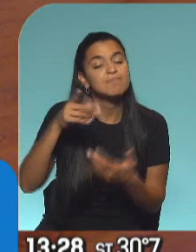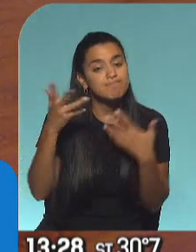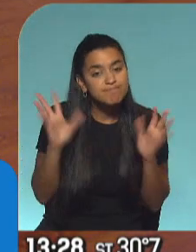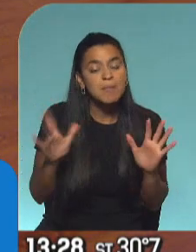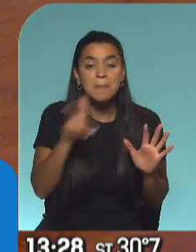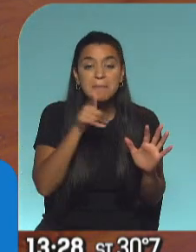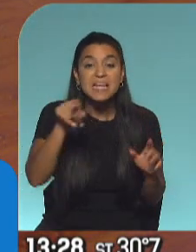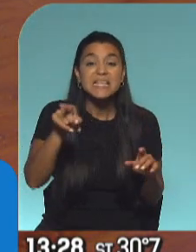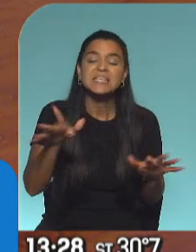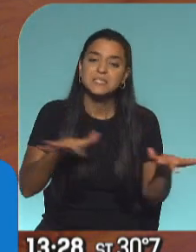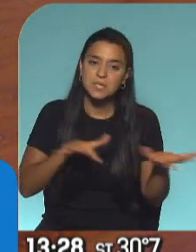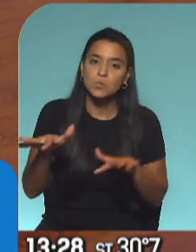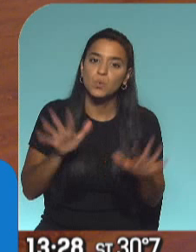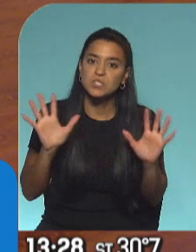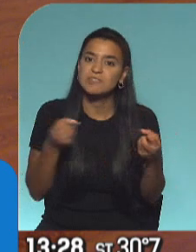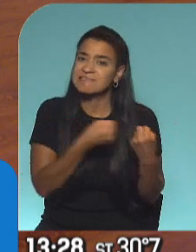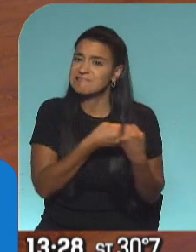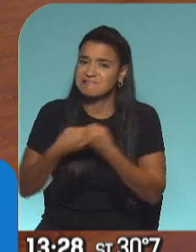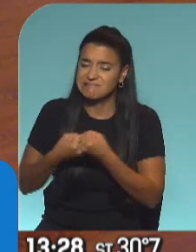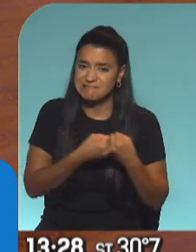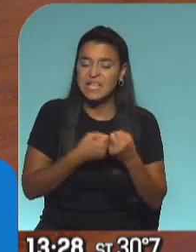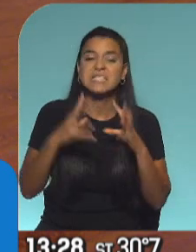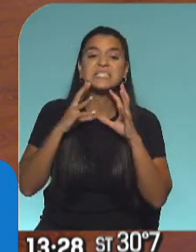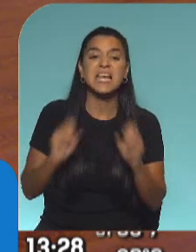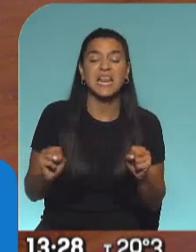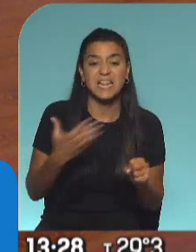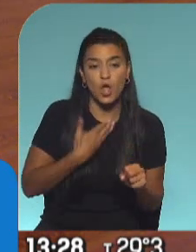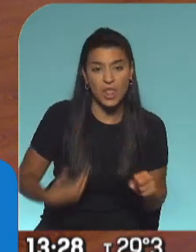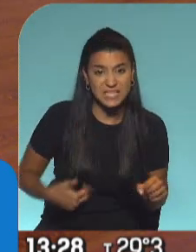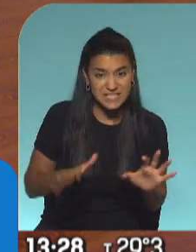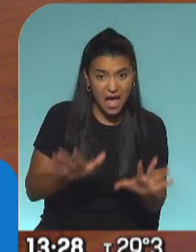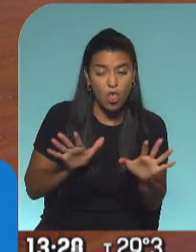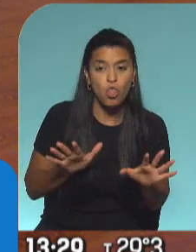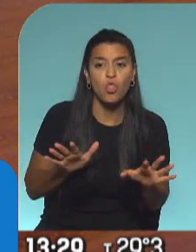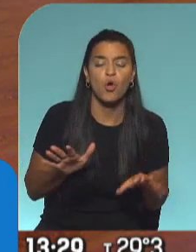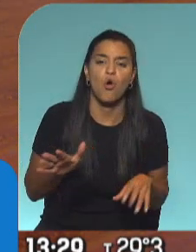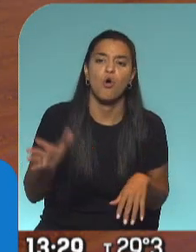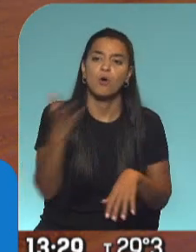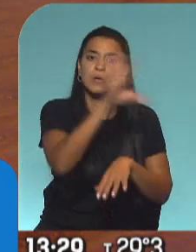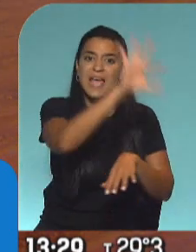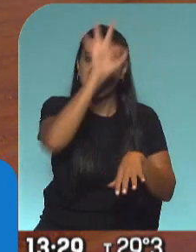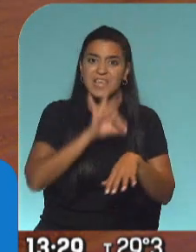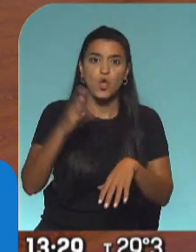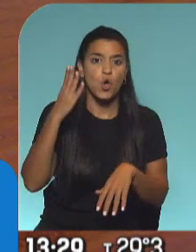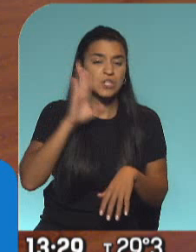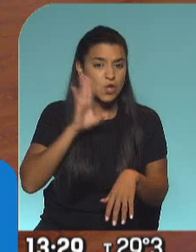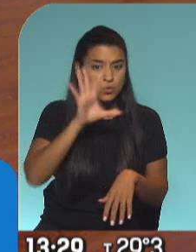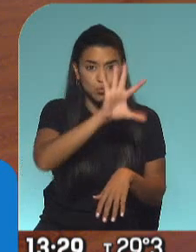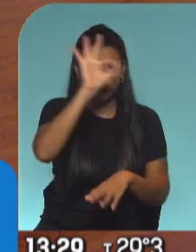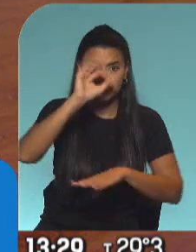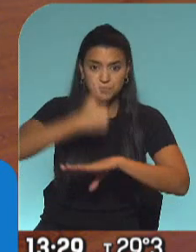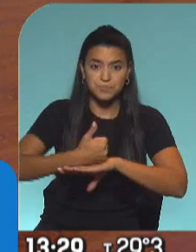la situación van a ser particularmente tensa. El secretario de Estado nombrado por Estados Unidos es un